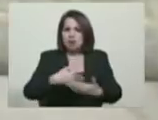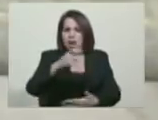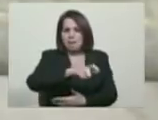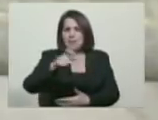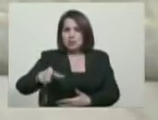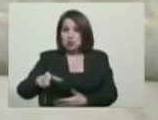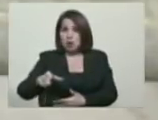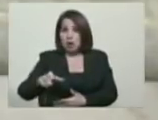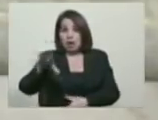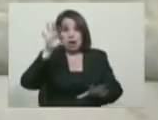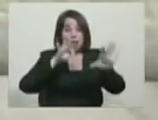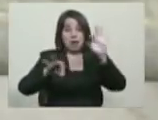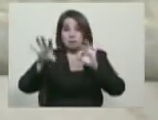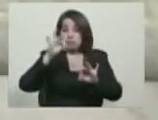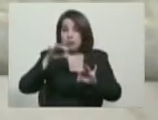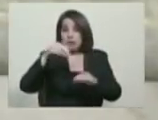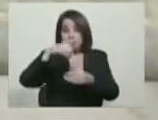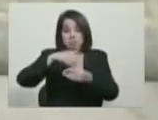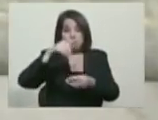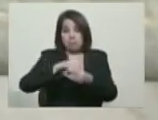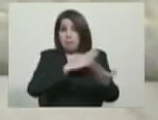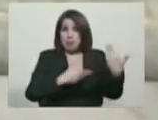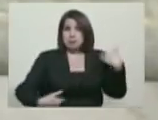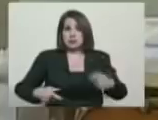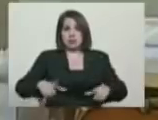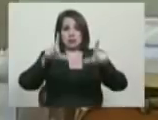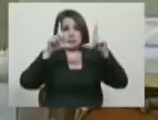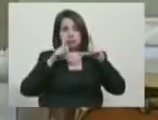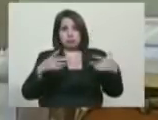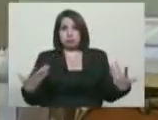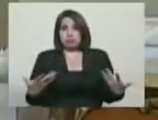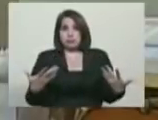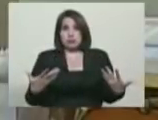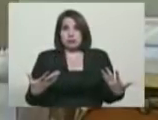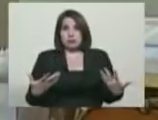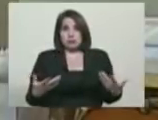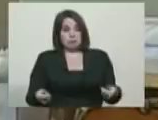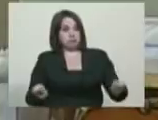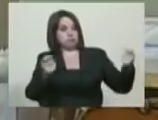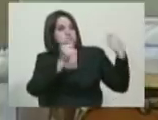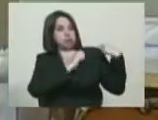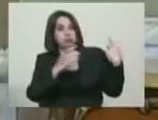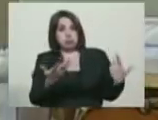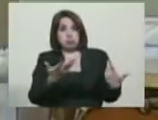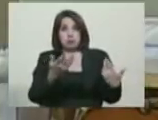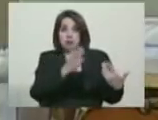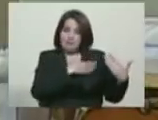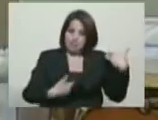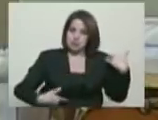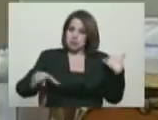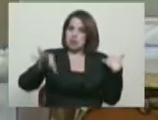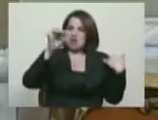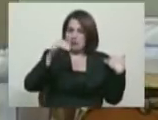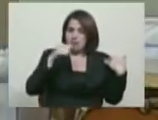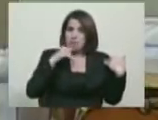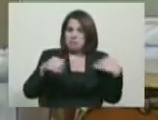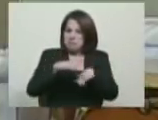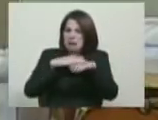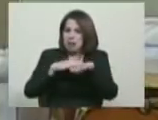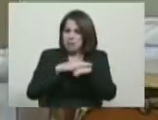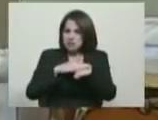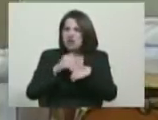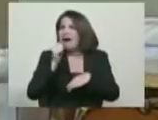han elegido, mi pueblo me ha elegido propiamente con sus votos. Y si voy a tener que pedir permiso a alguien para